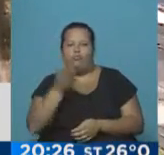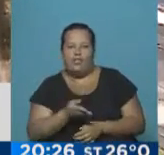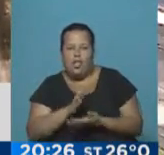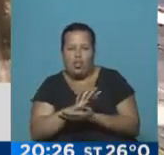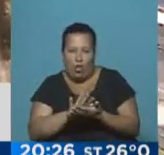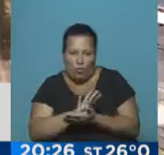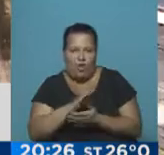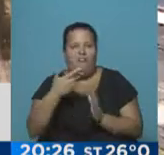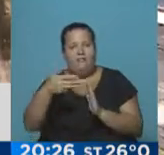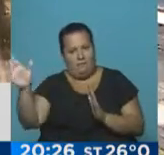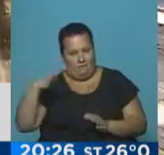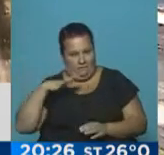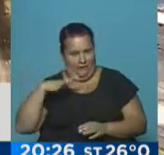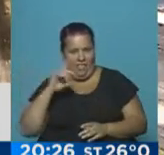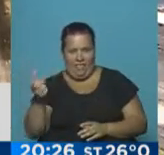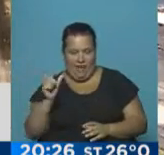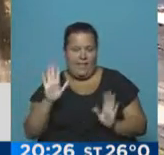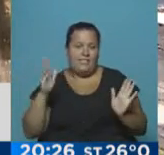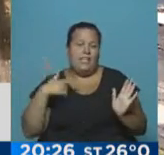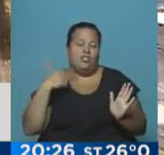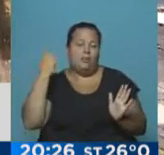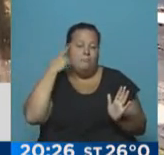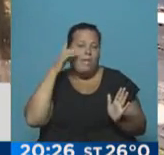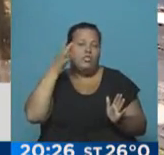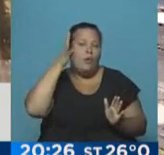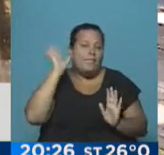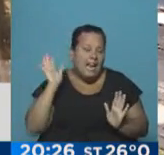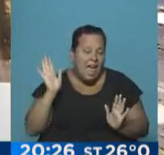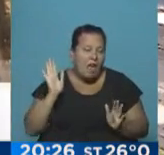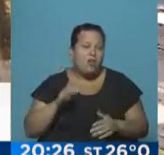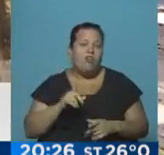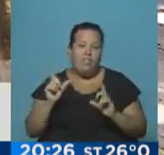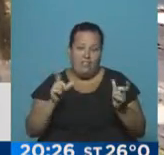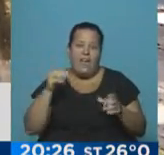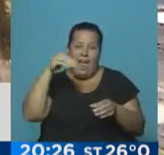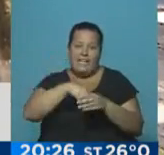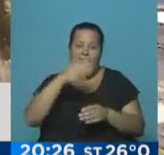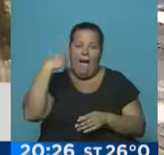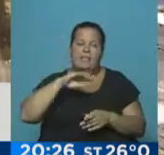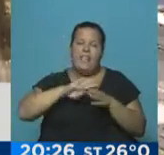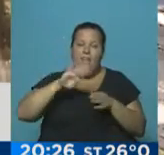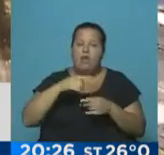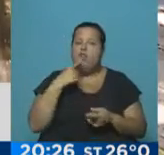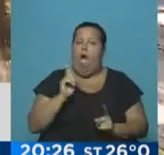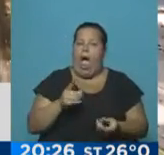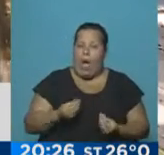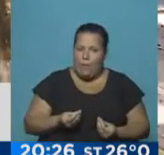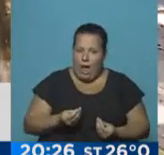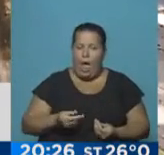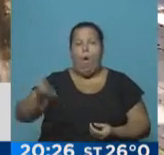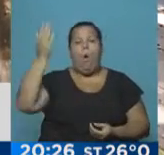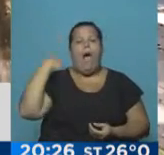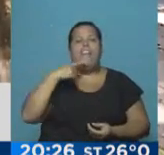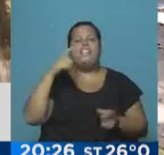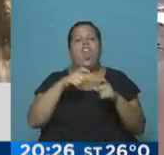solución, queda fuera todo el resto, por lo menos por lo que concierne a los italianos, que entraron en el canje del cual no se habla. Cuando se dice